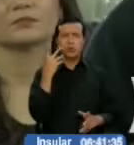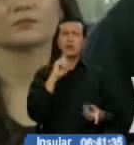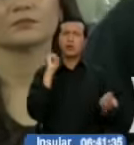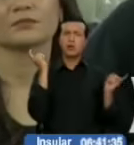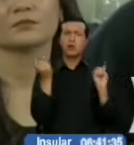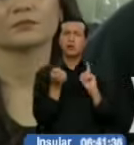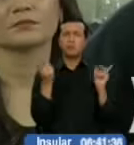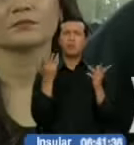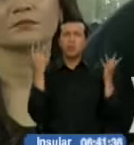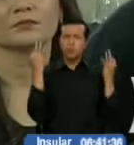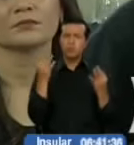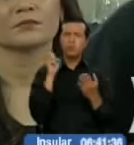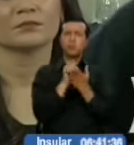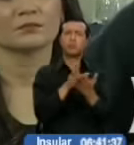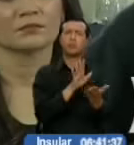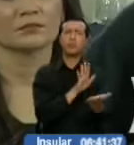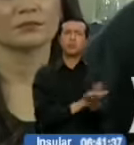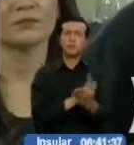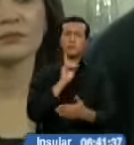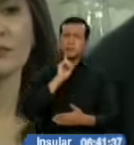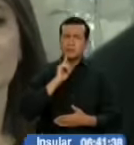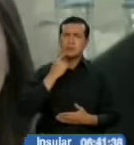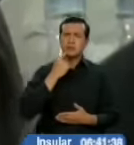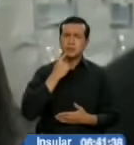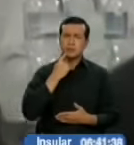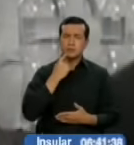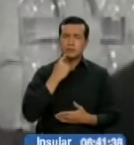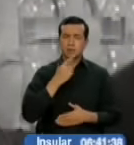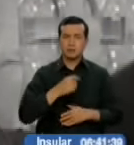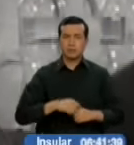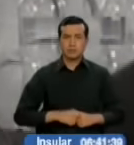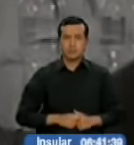cambio con un proyecto serio, serio.